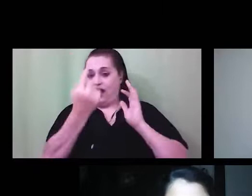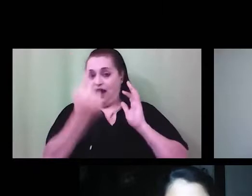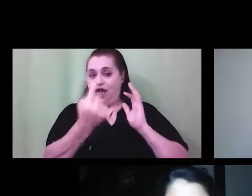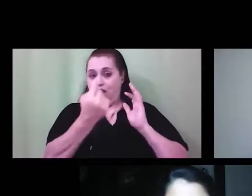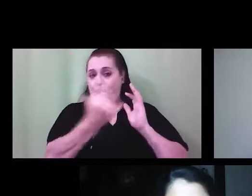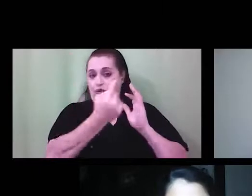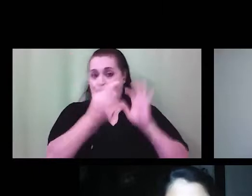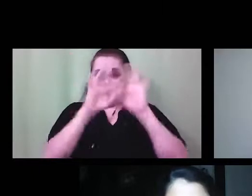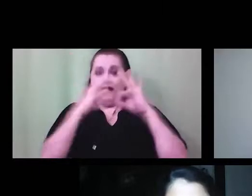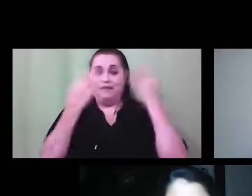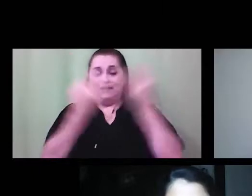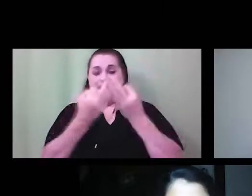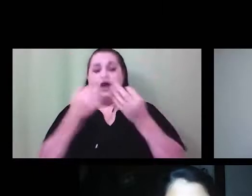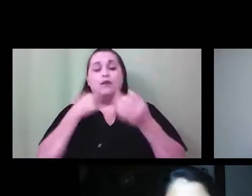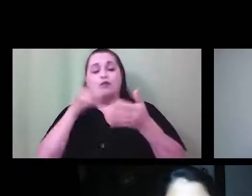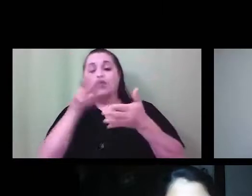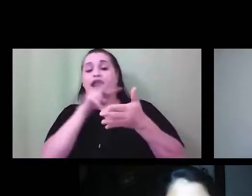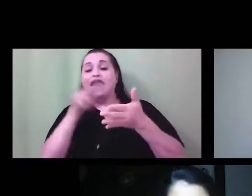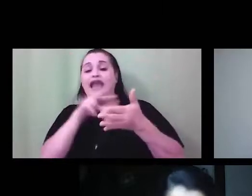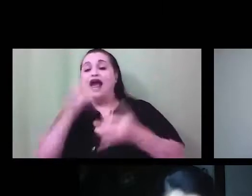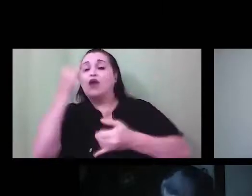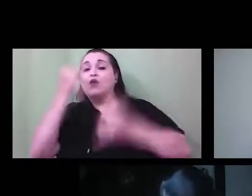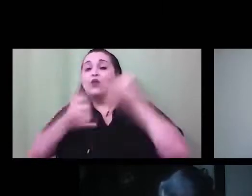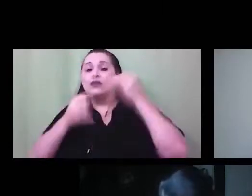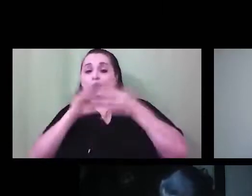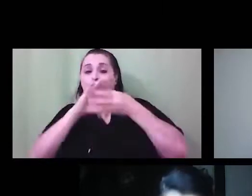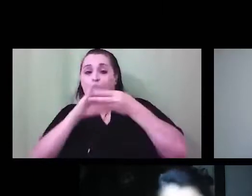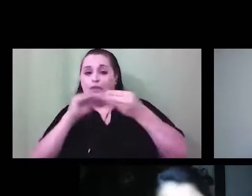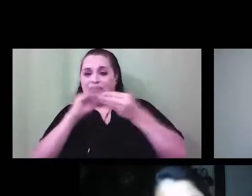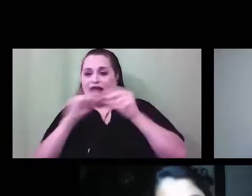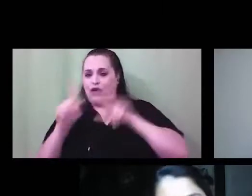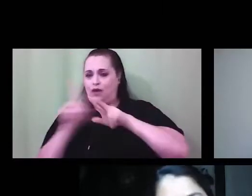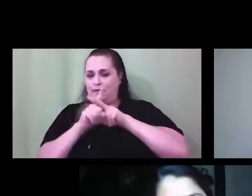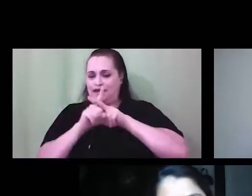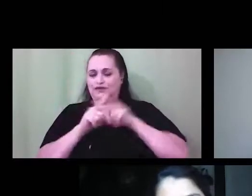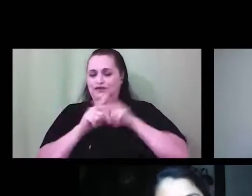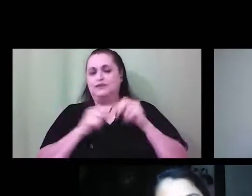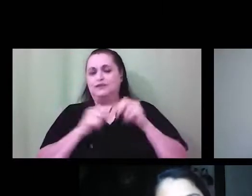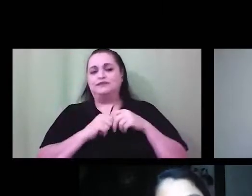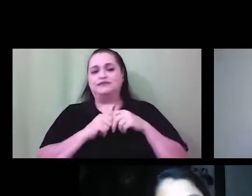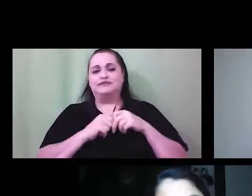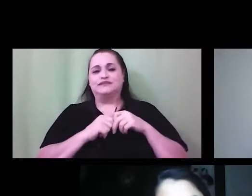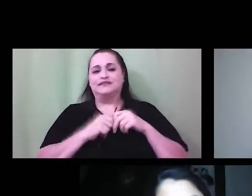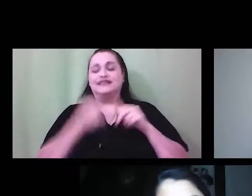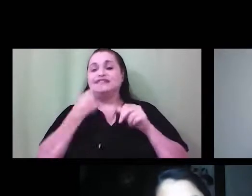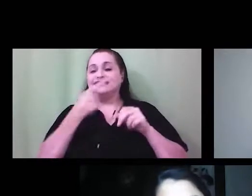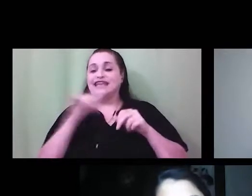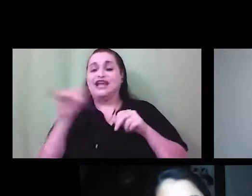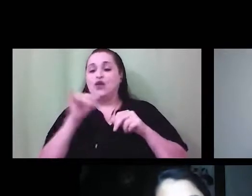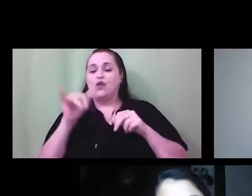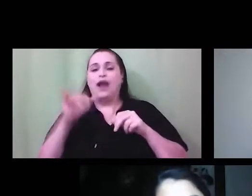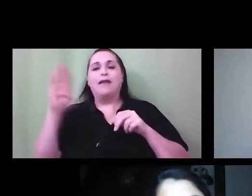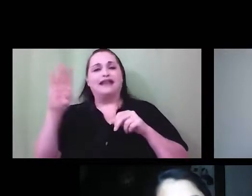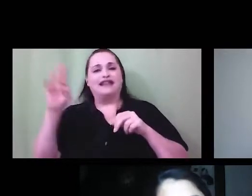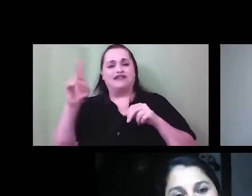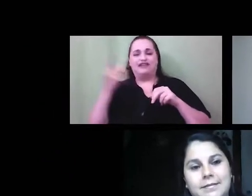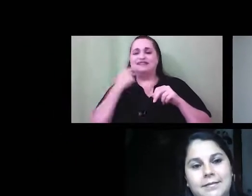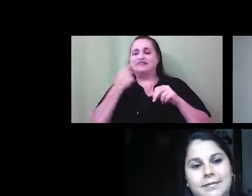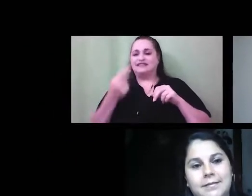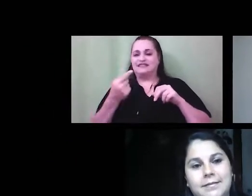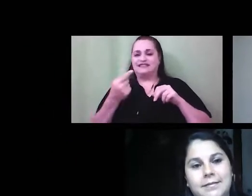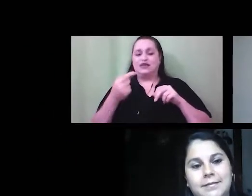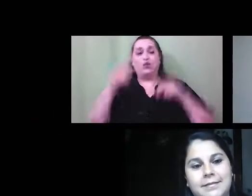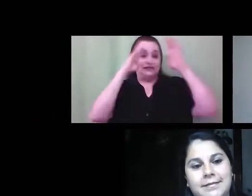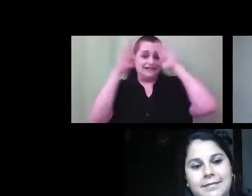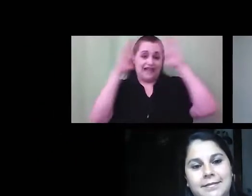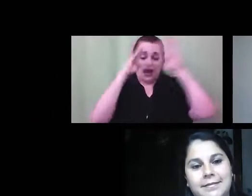las familias, voy a leer un último comentario que apareció antes de la última pregunta, que igual dice Brenda Reyes, un